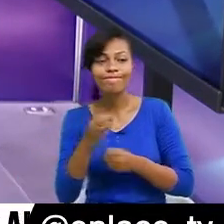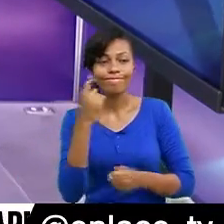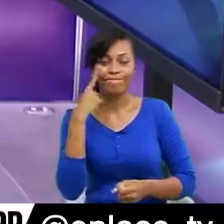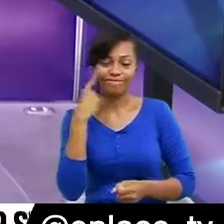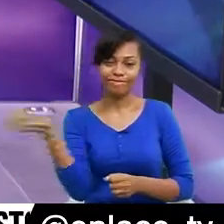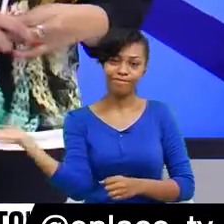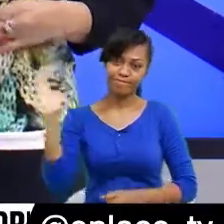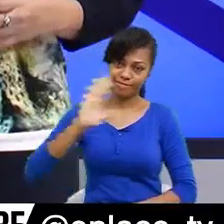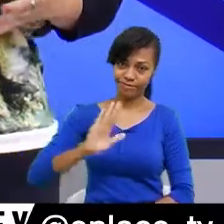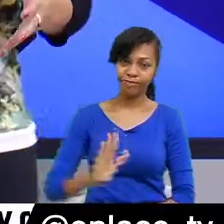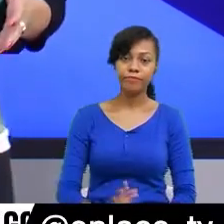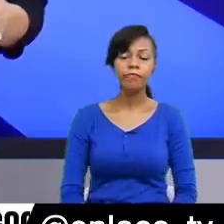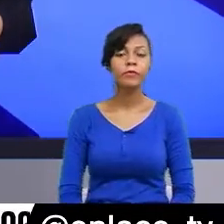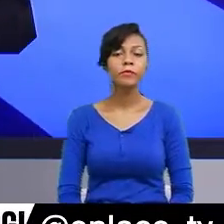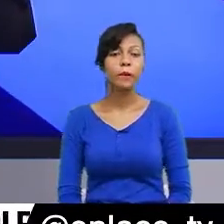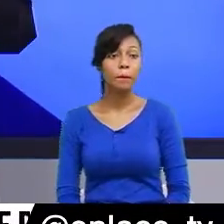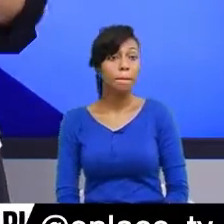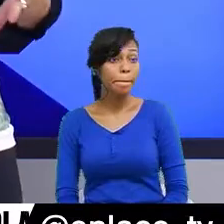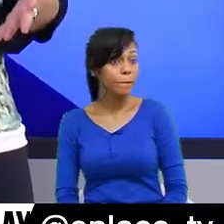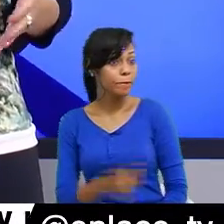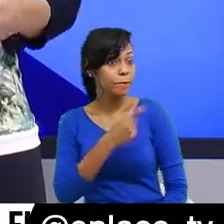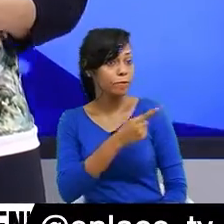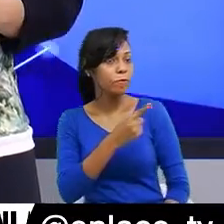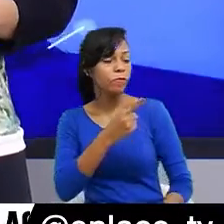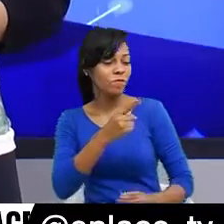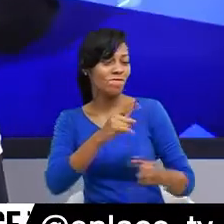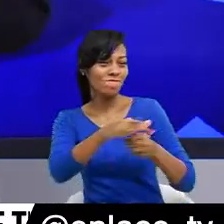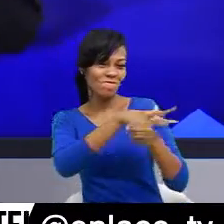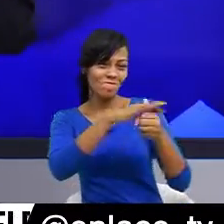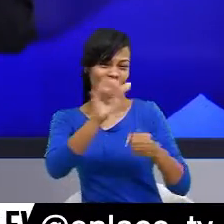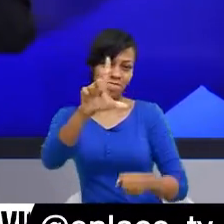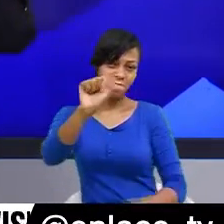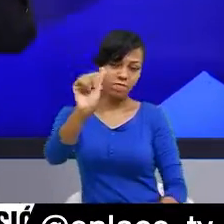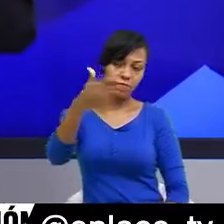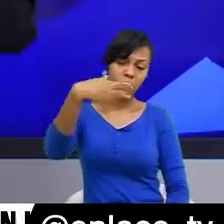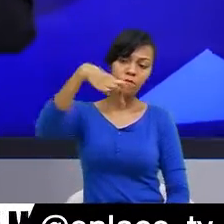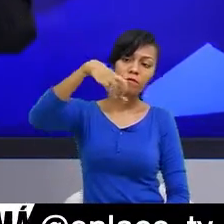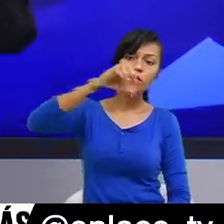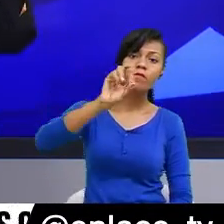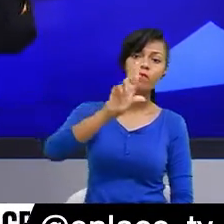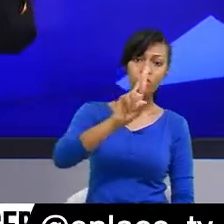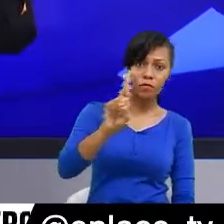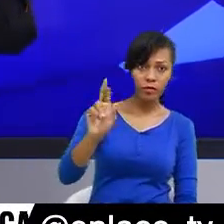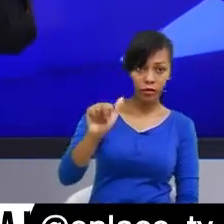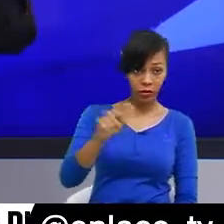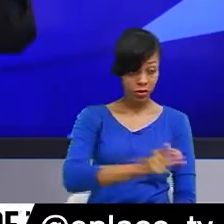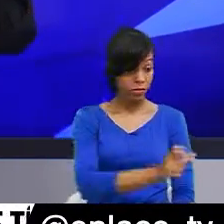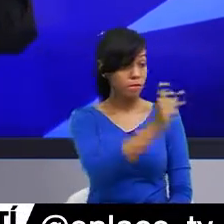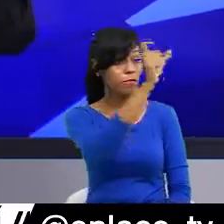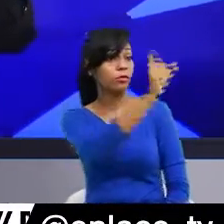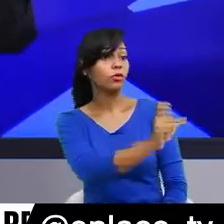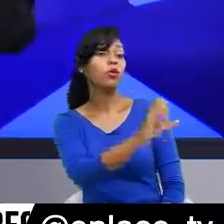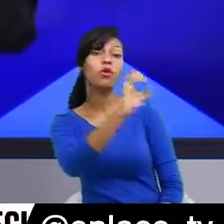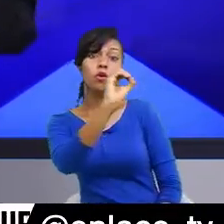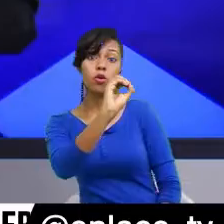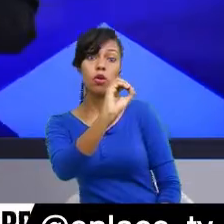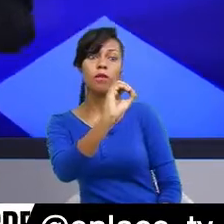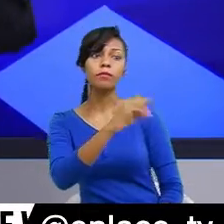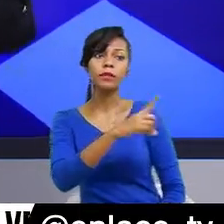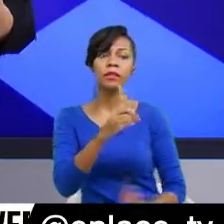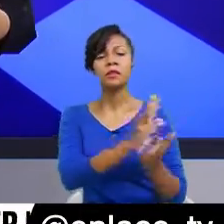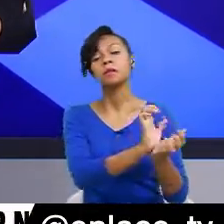titulares. En el sector conocido como La Porra, en Barranca Bermeja, fue detenido un hombre por parte de la comunidad,